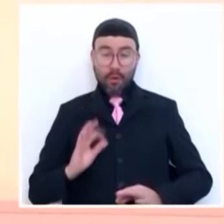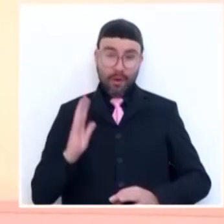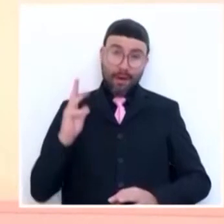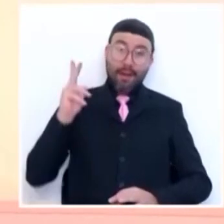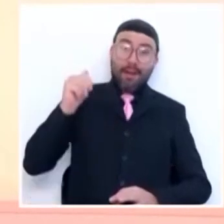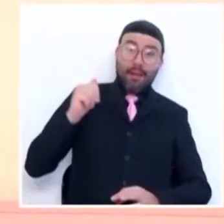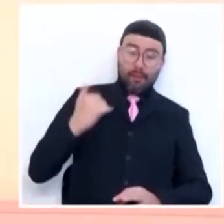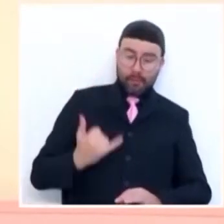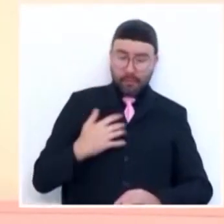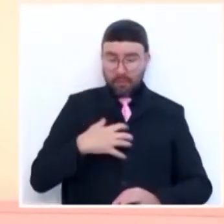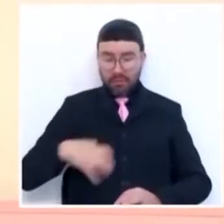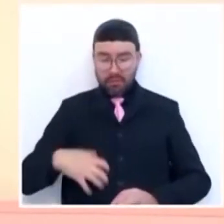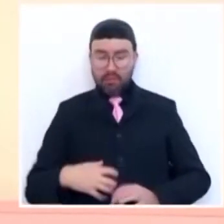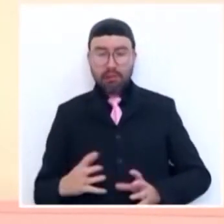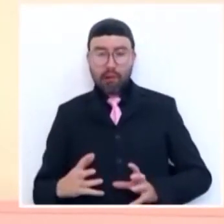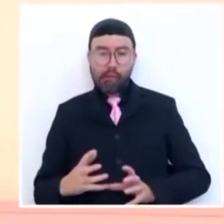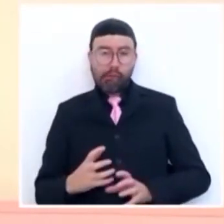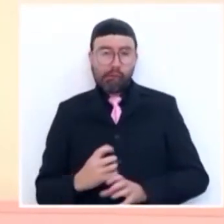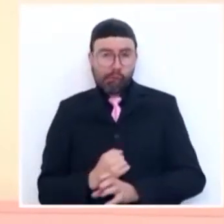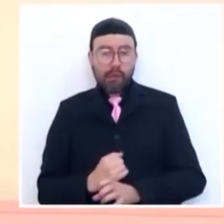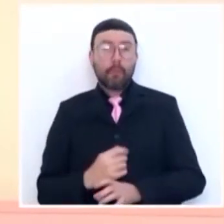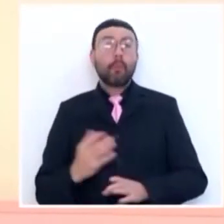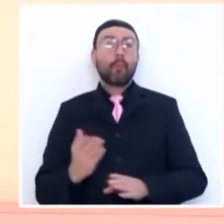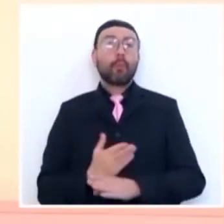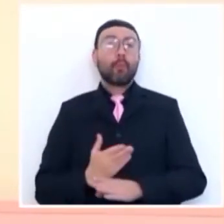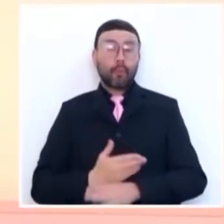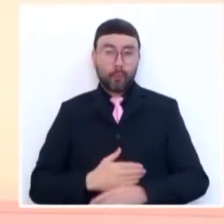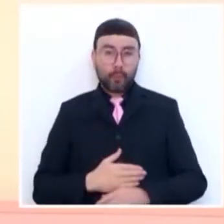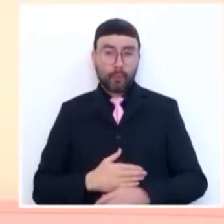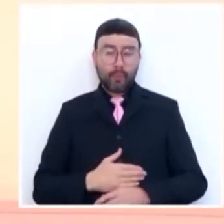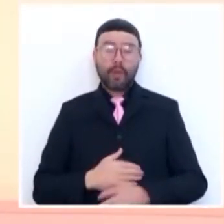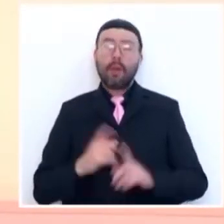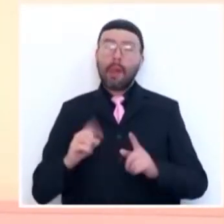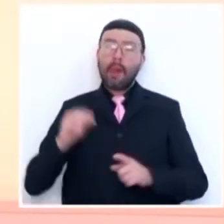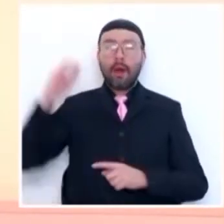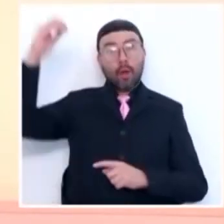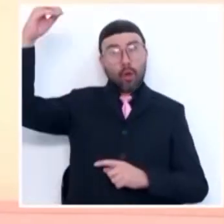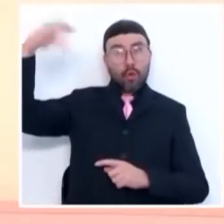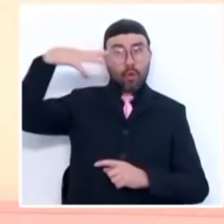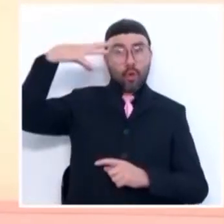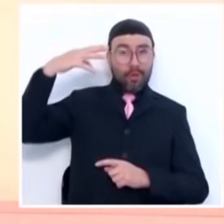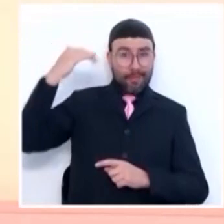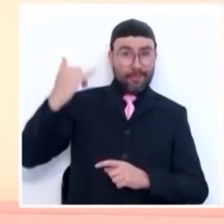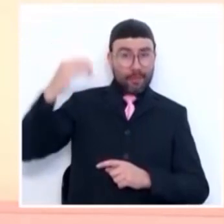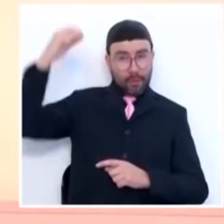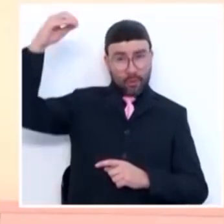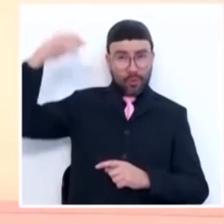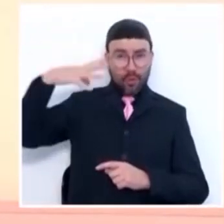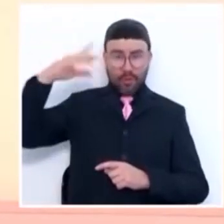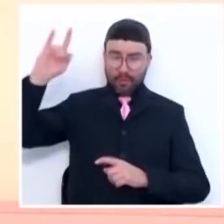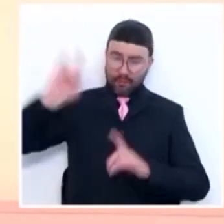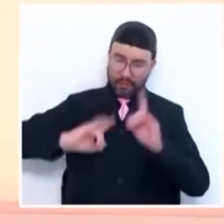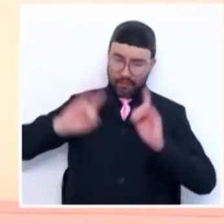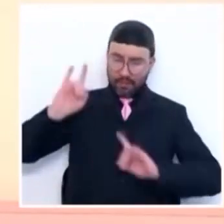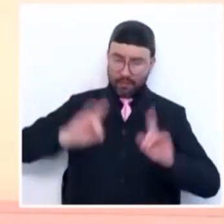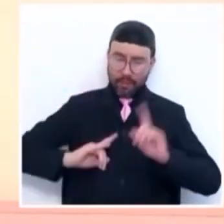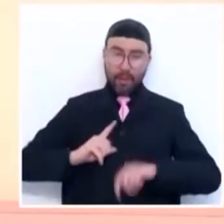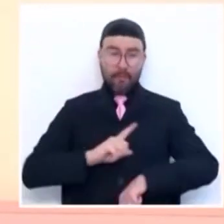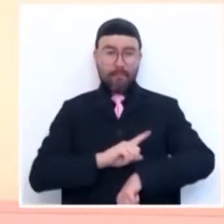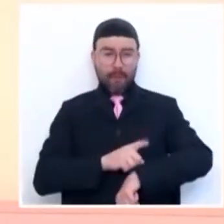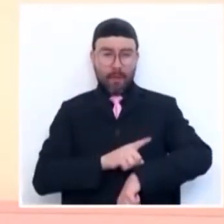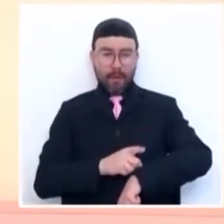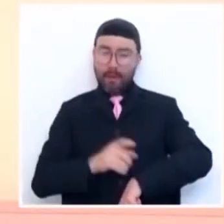esos tejidos tienden a atrofiarse. También la luz solar cuadra nuestro reloj